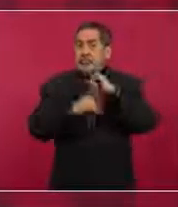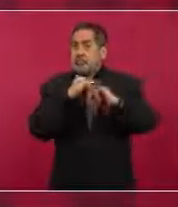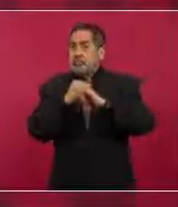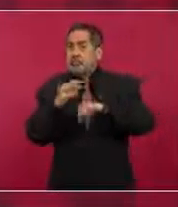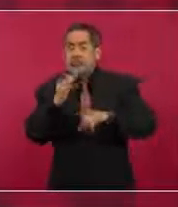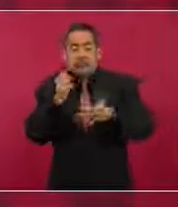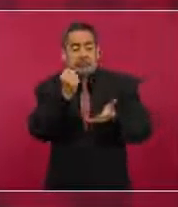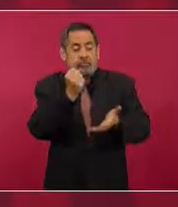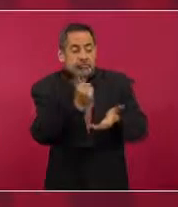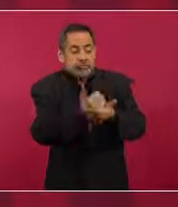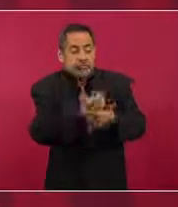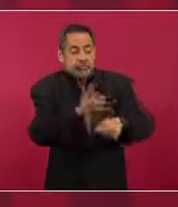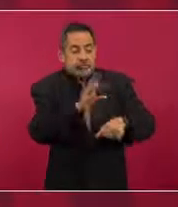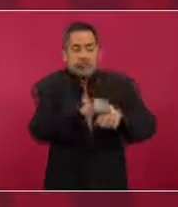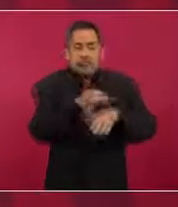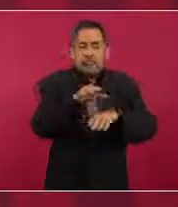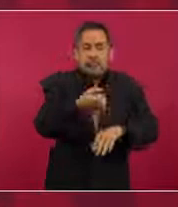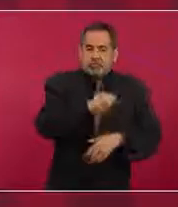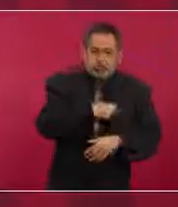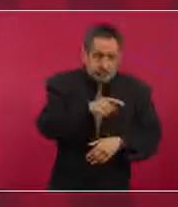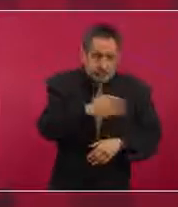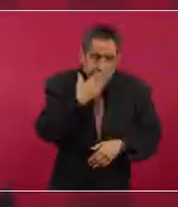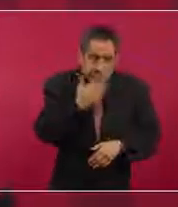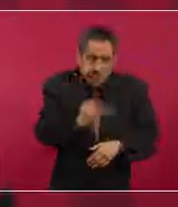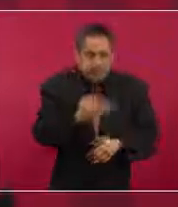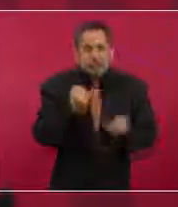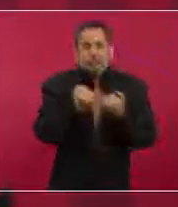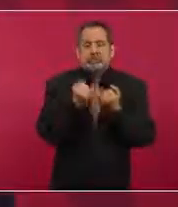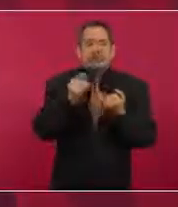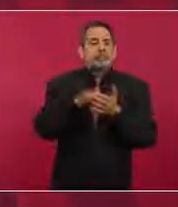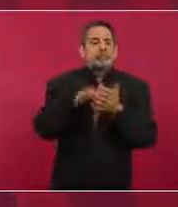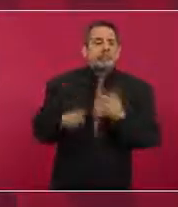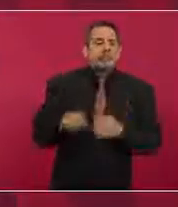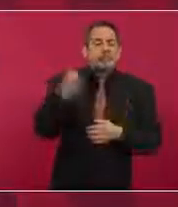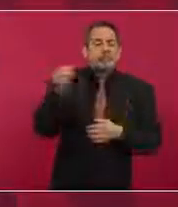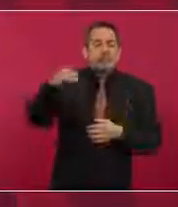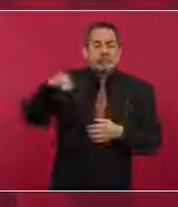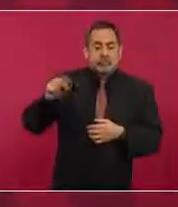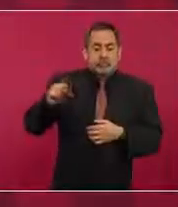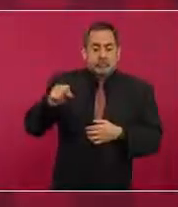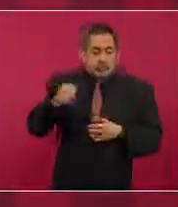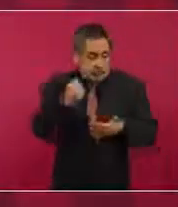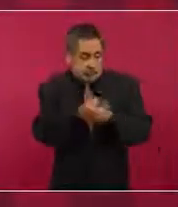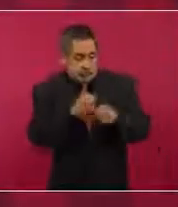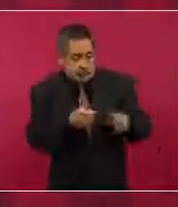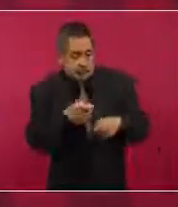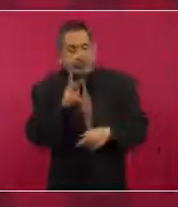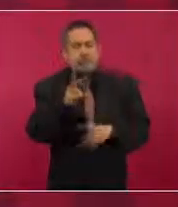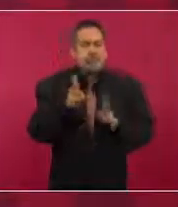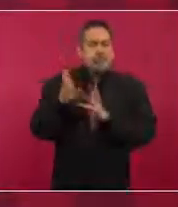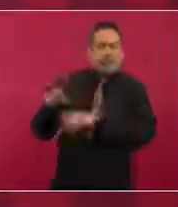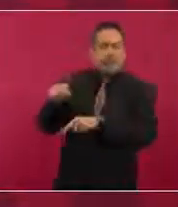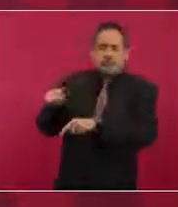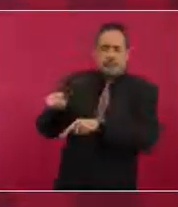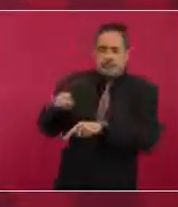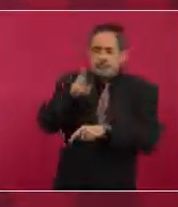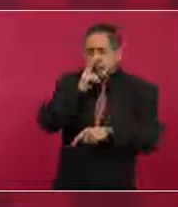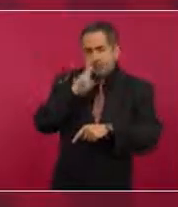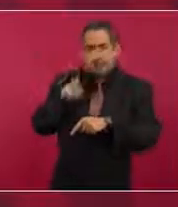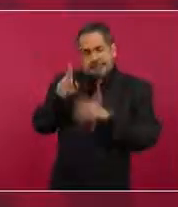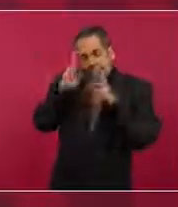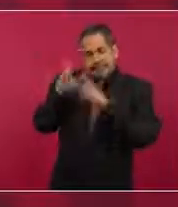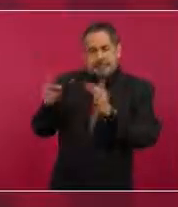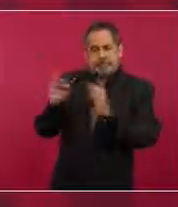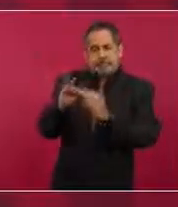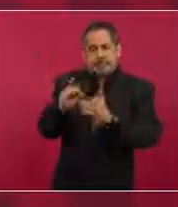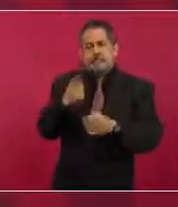internacionales relacionados con la salud, como la Organización Mundial de la Salud. Pero eso podría